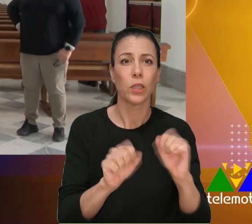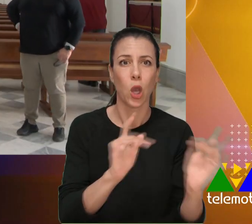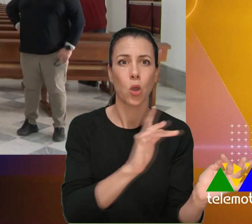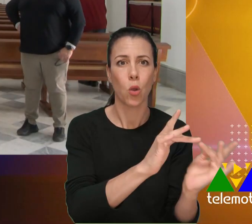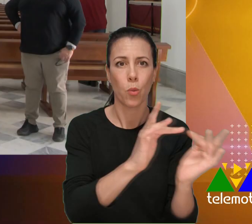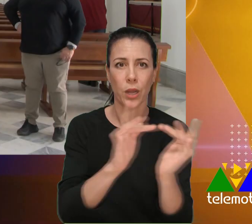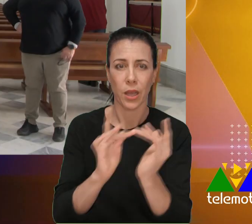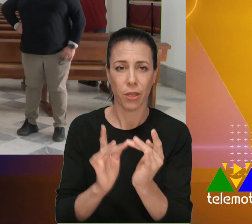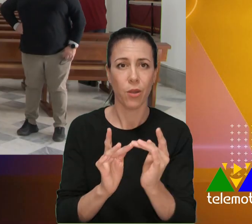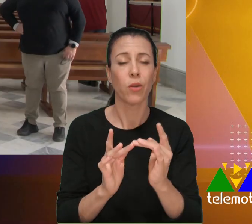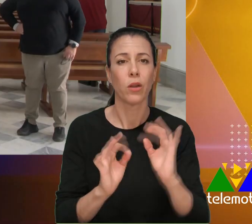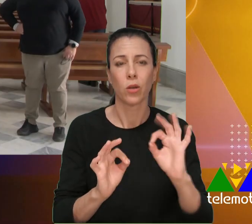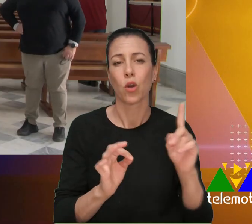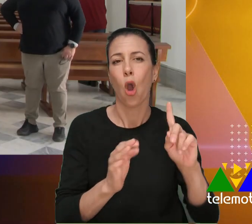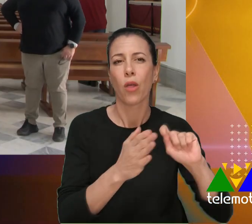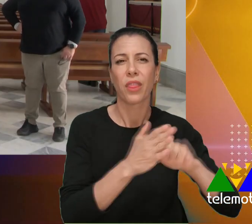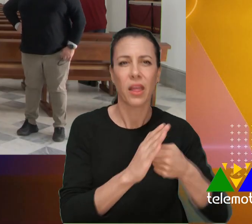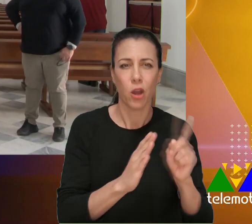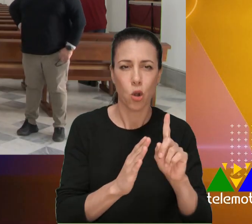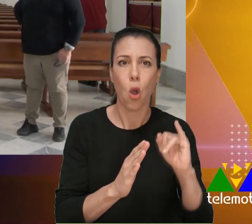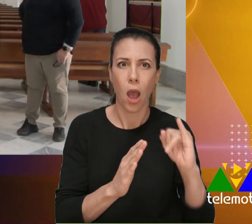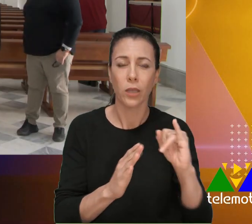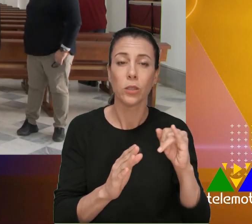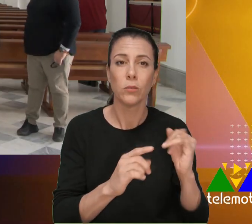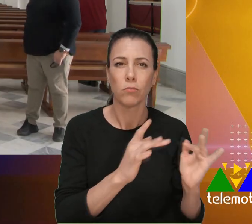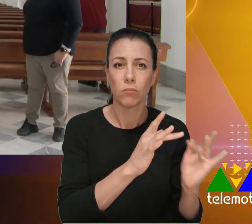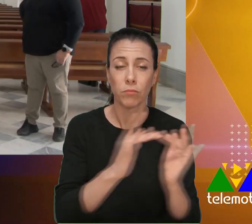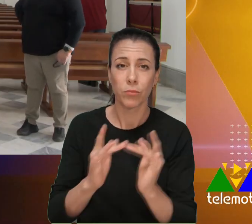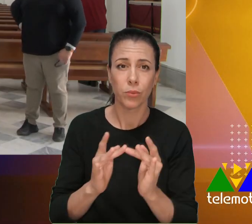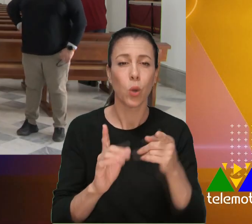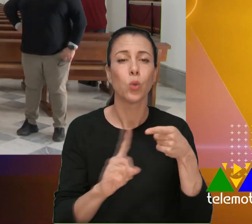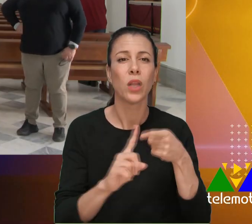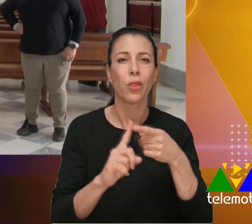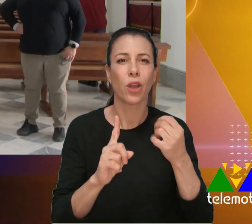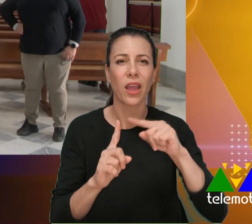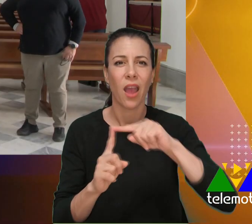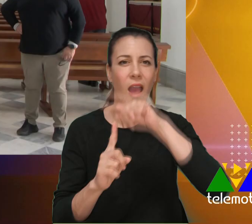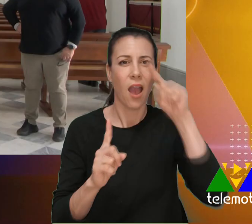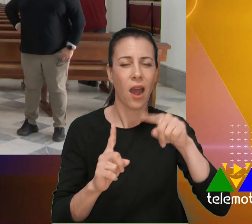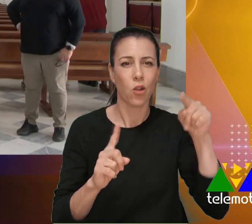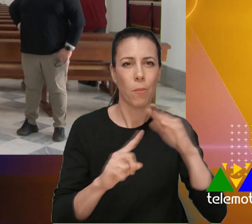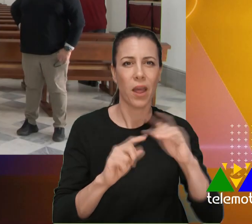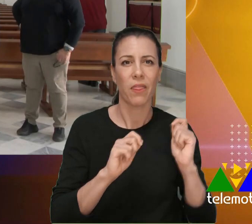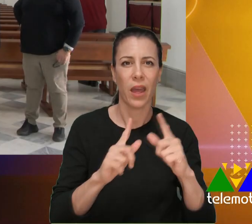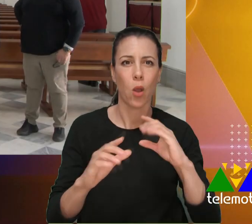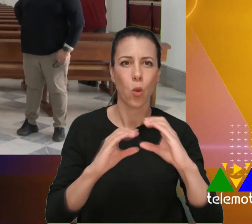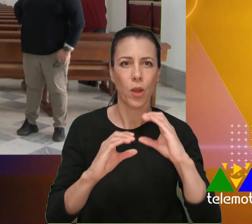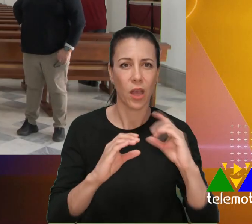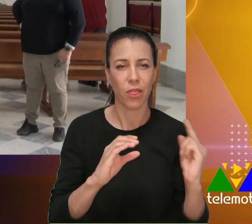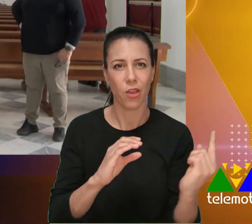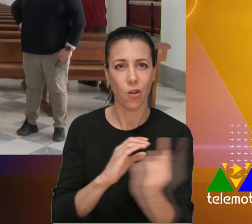otra, no están cerradas, sino que se utilizan arcos para darle comunicación a las